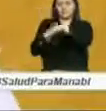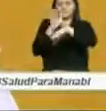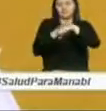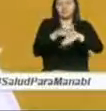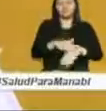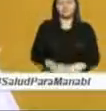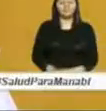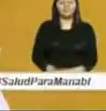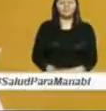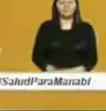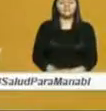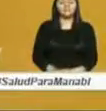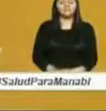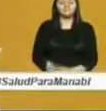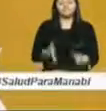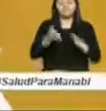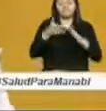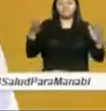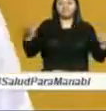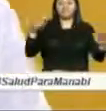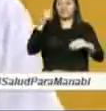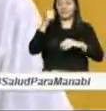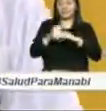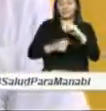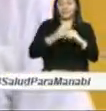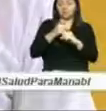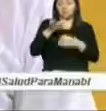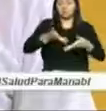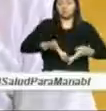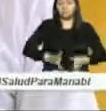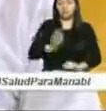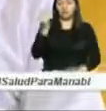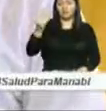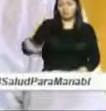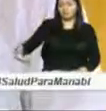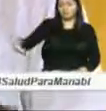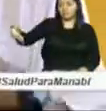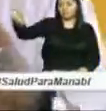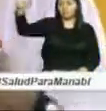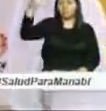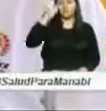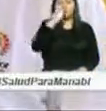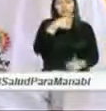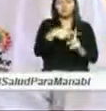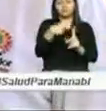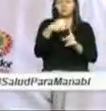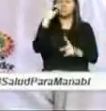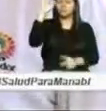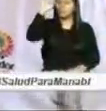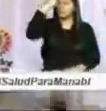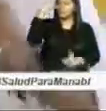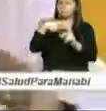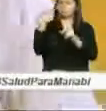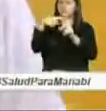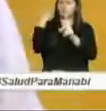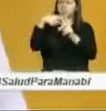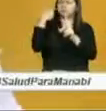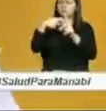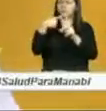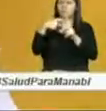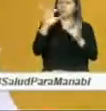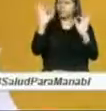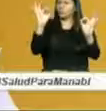nacieron en una época bastante peculiar del Ecuador. Puede ser, y en buena hora, que crean que siempre fue